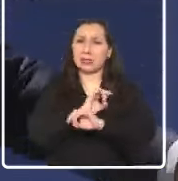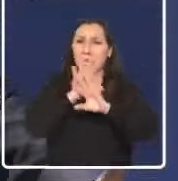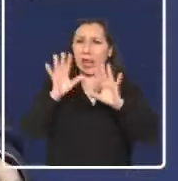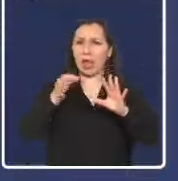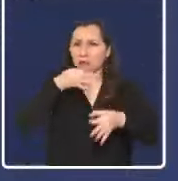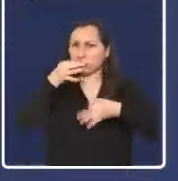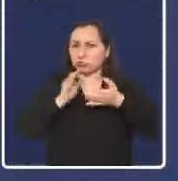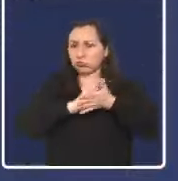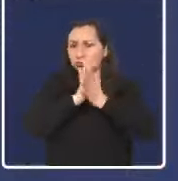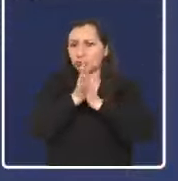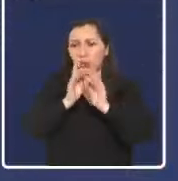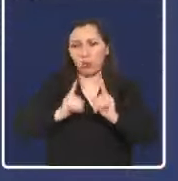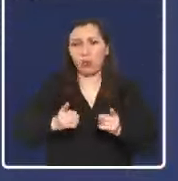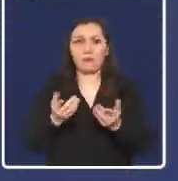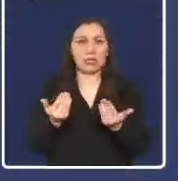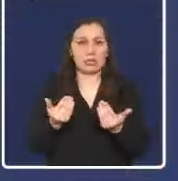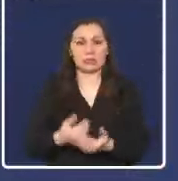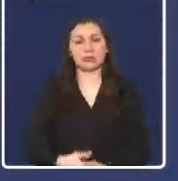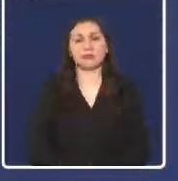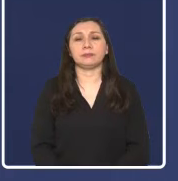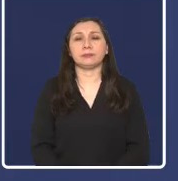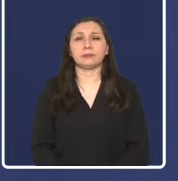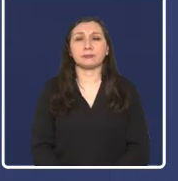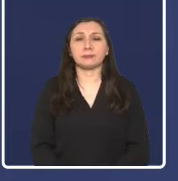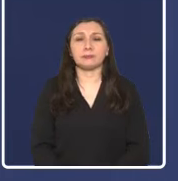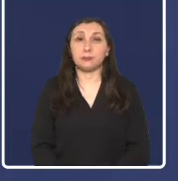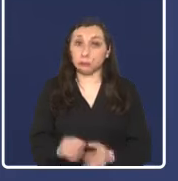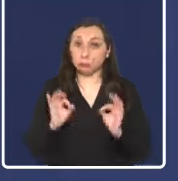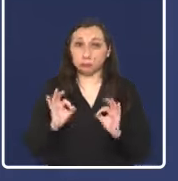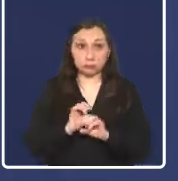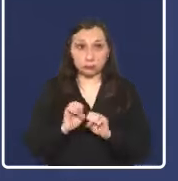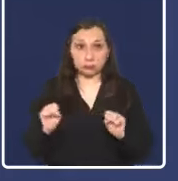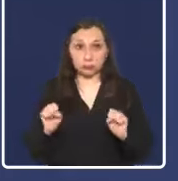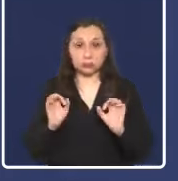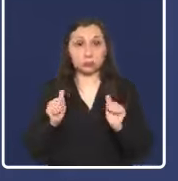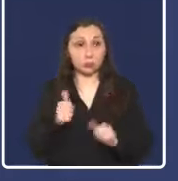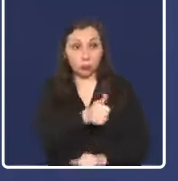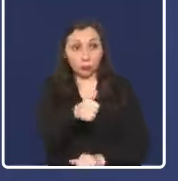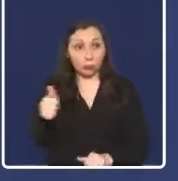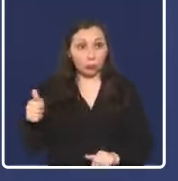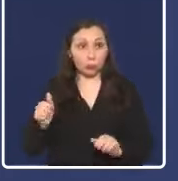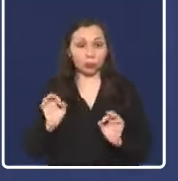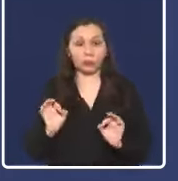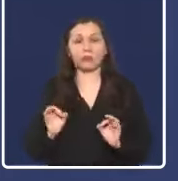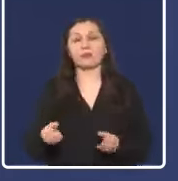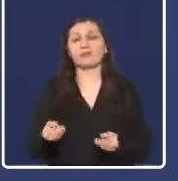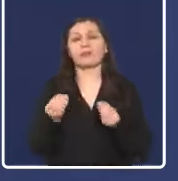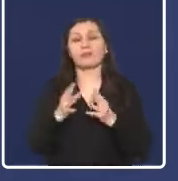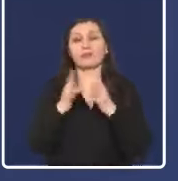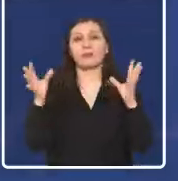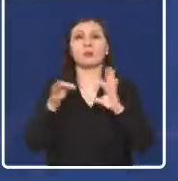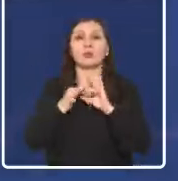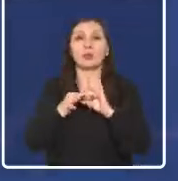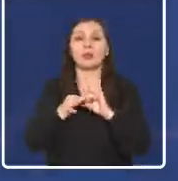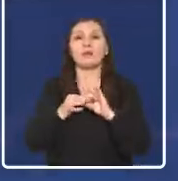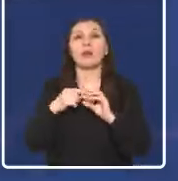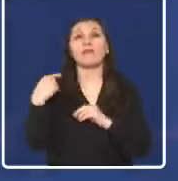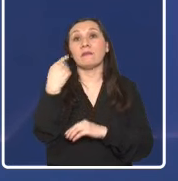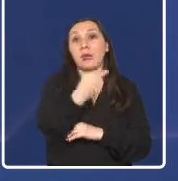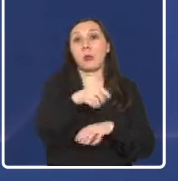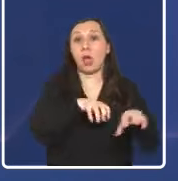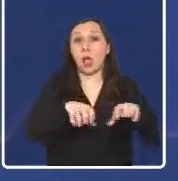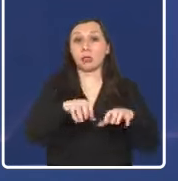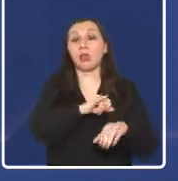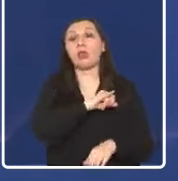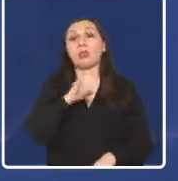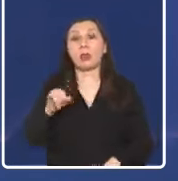explícito en todo lo que corresponde y sea necesario. ¿Estamos? ¿Sí? ¿Todos? Bien, muchas gracias. Vamos a hacer la actividad que